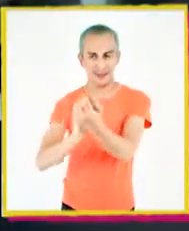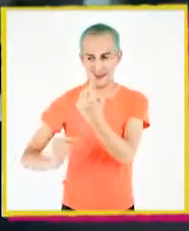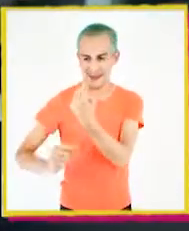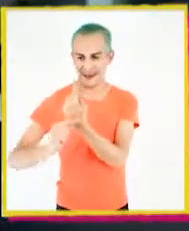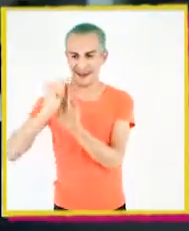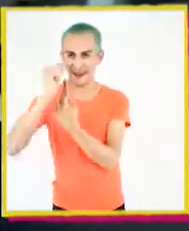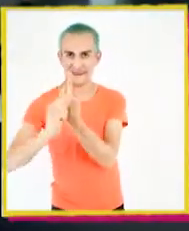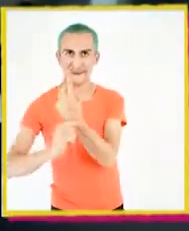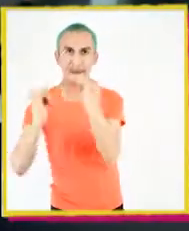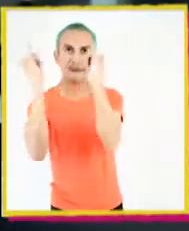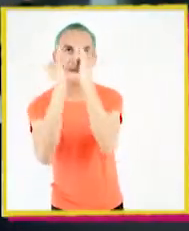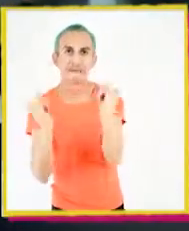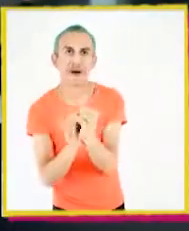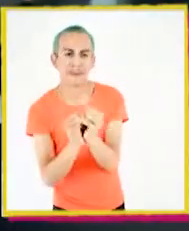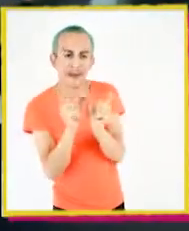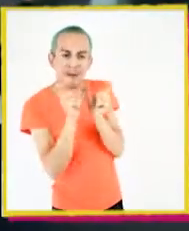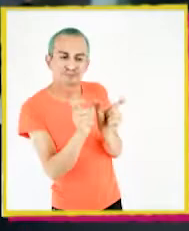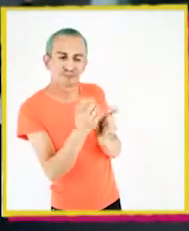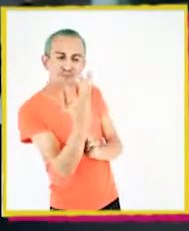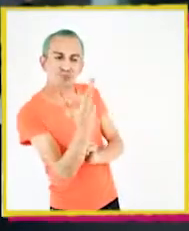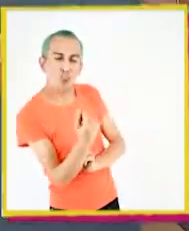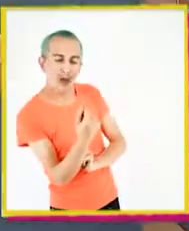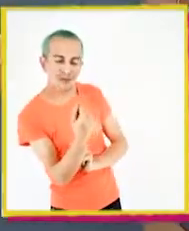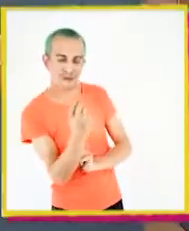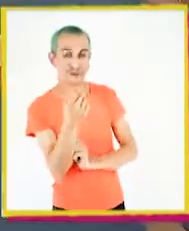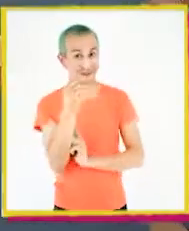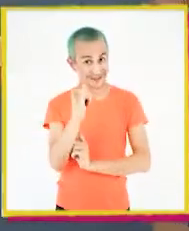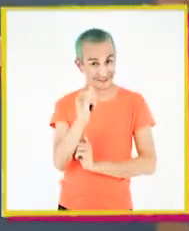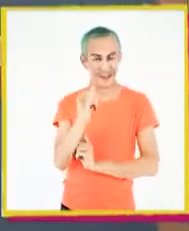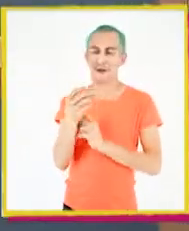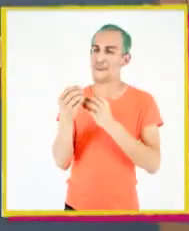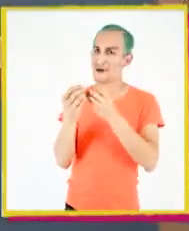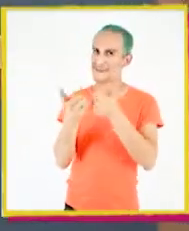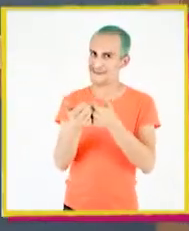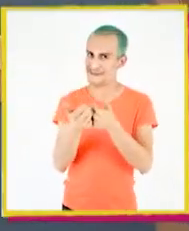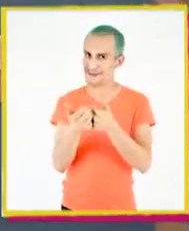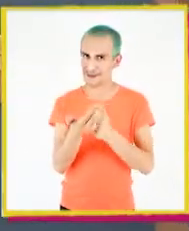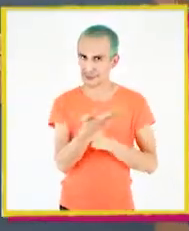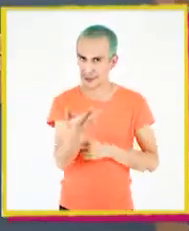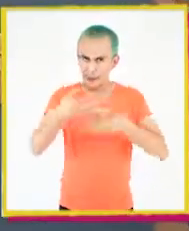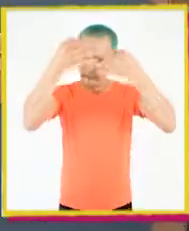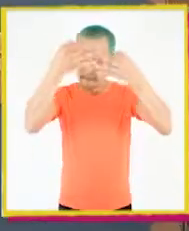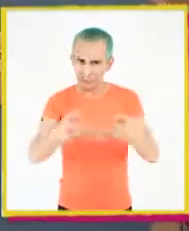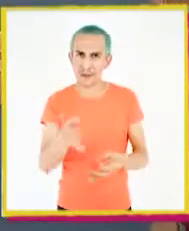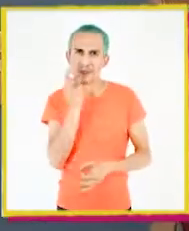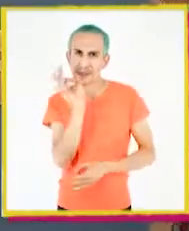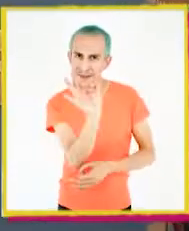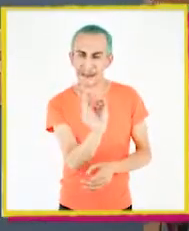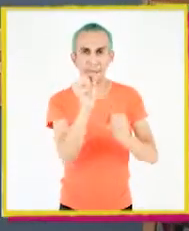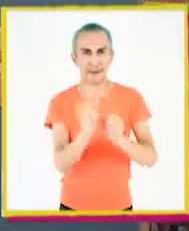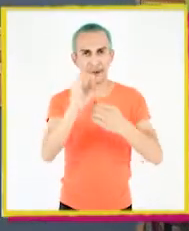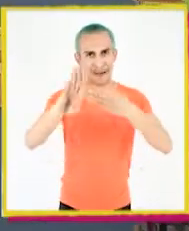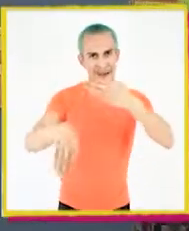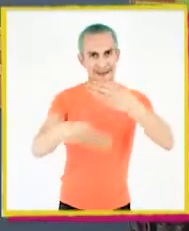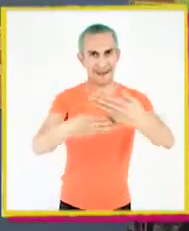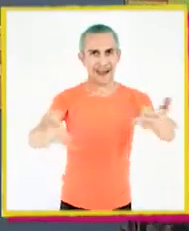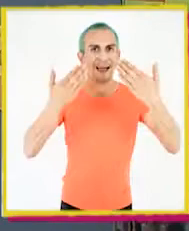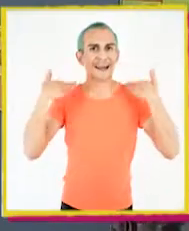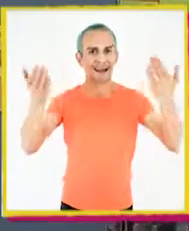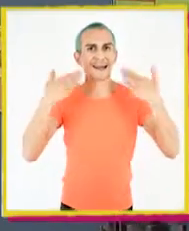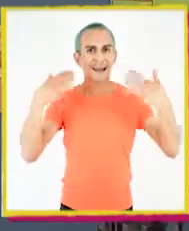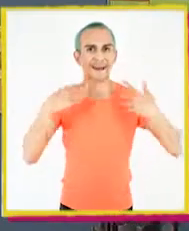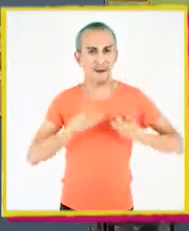la temperatura es la forma de medirlo, ¿cierto? Sí. Muy bien. Si somos más precisos, podríamos agregar que el